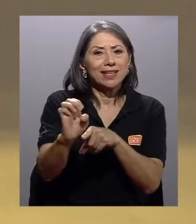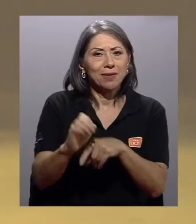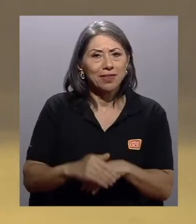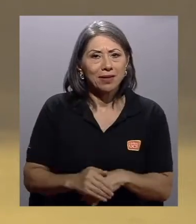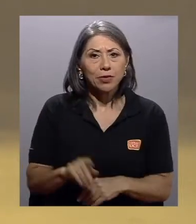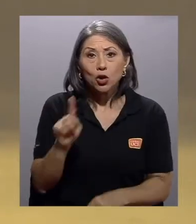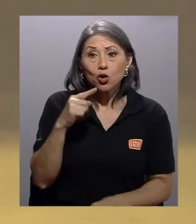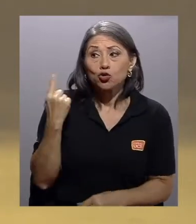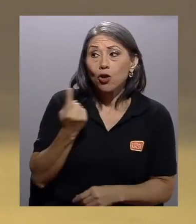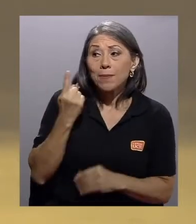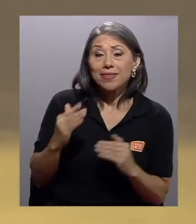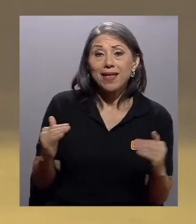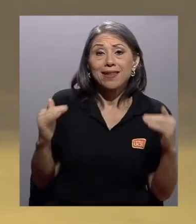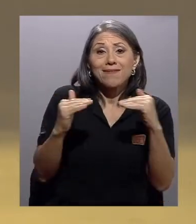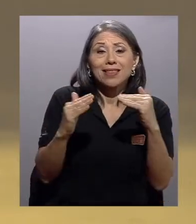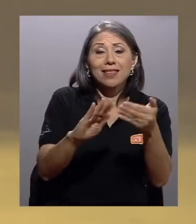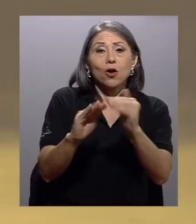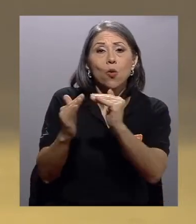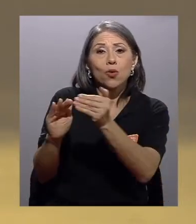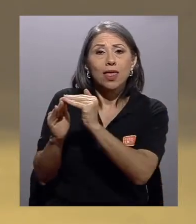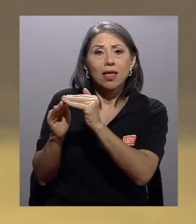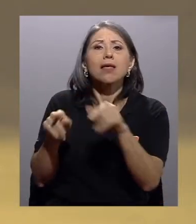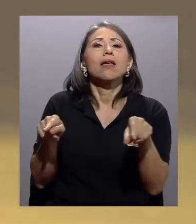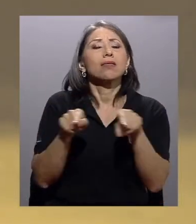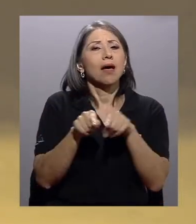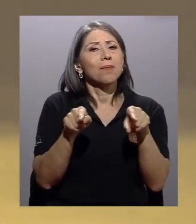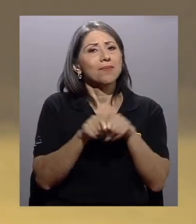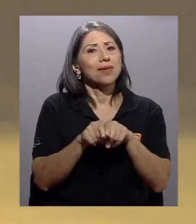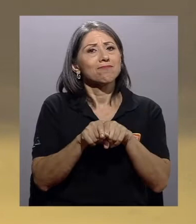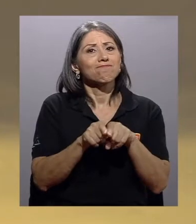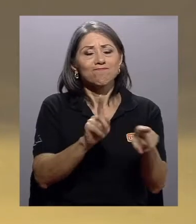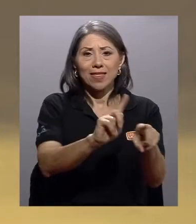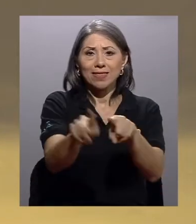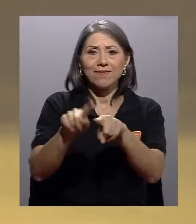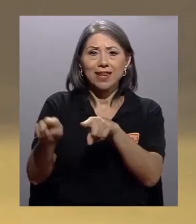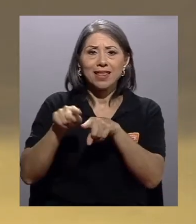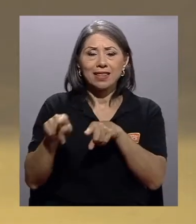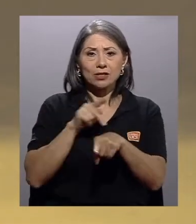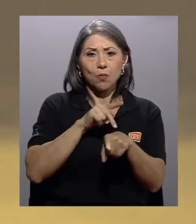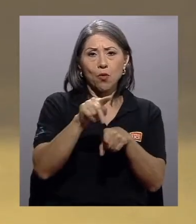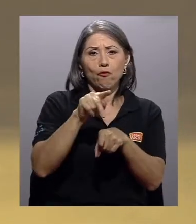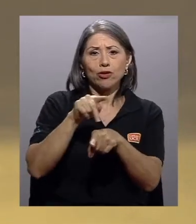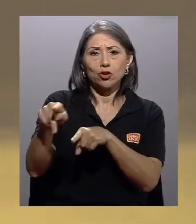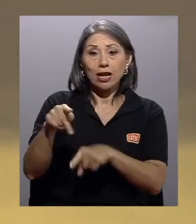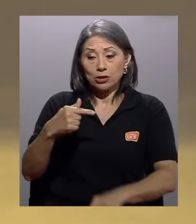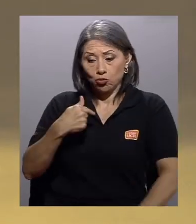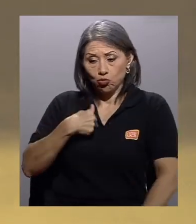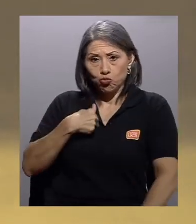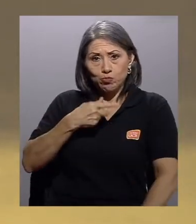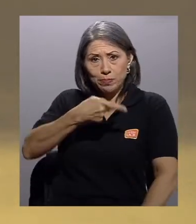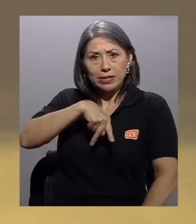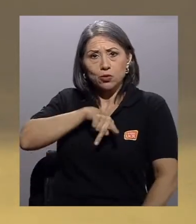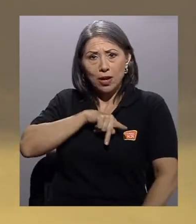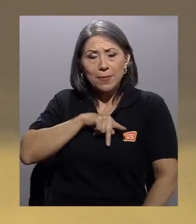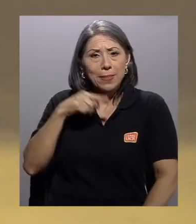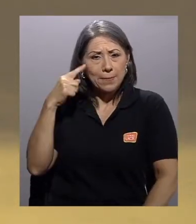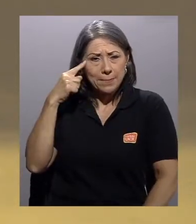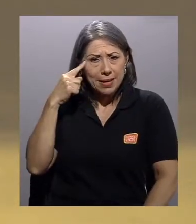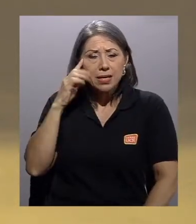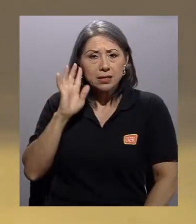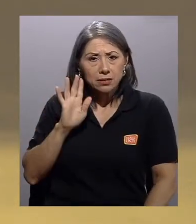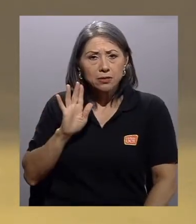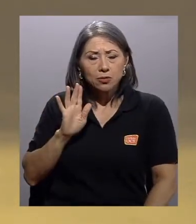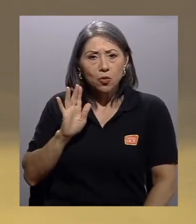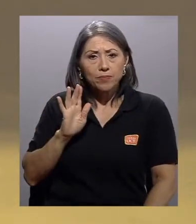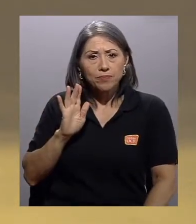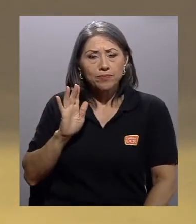de comunidad, como menciona Franz, sino también a un nivel de las diferentes profesiones. Por eso pienso, a modo personal, y creo que quizás